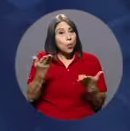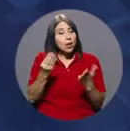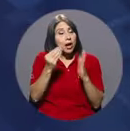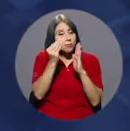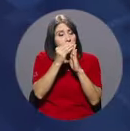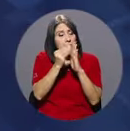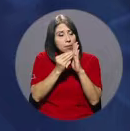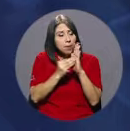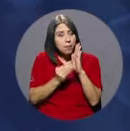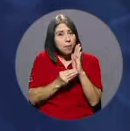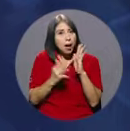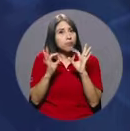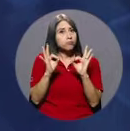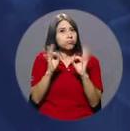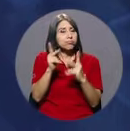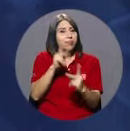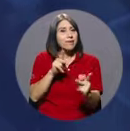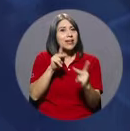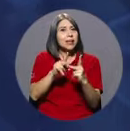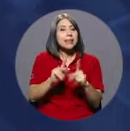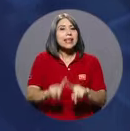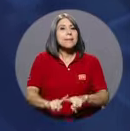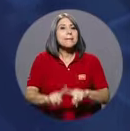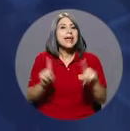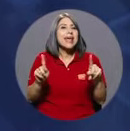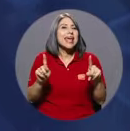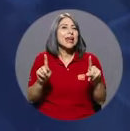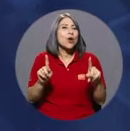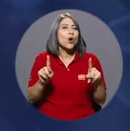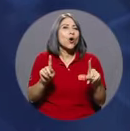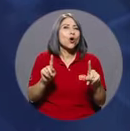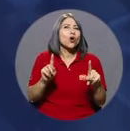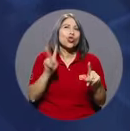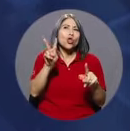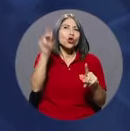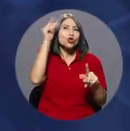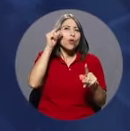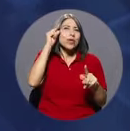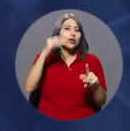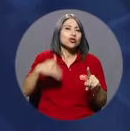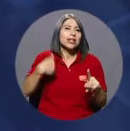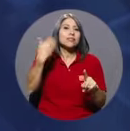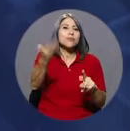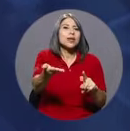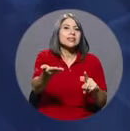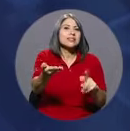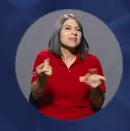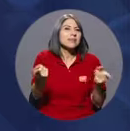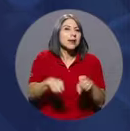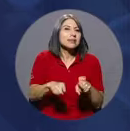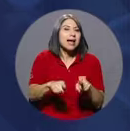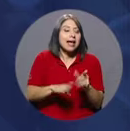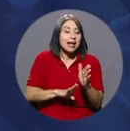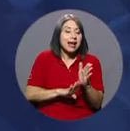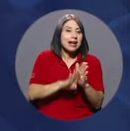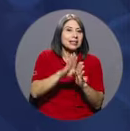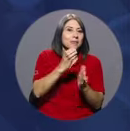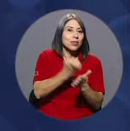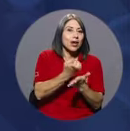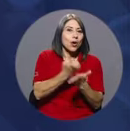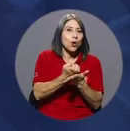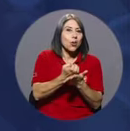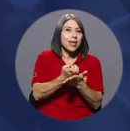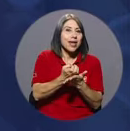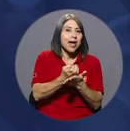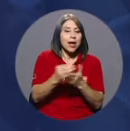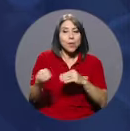elaborada muy perfectamente hecha, pero 2, 3 gobiernos después, el crecimiento de la economía y el movimiento de la